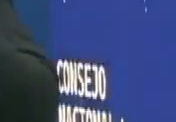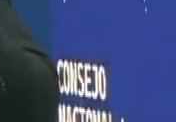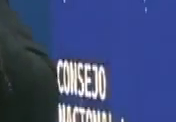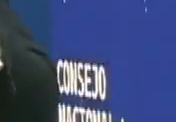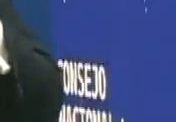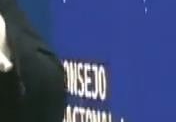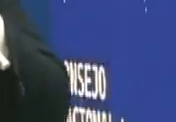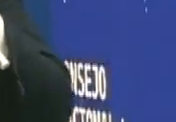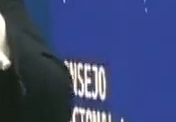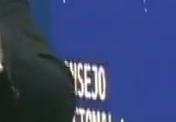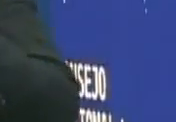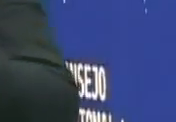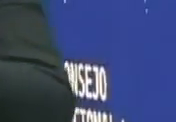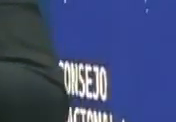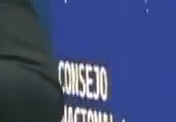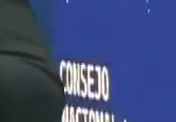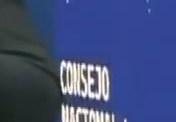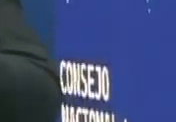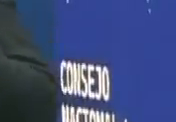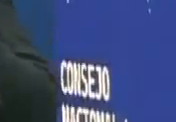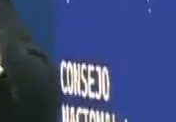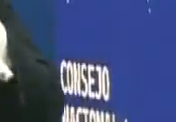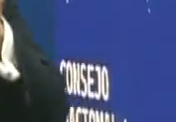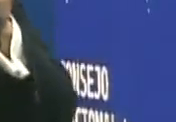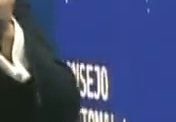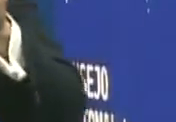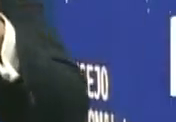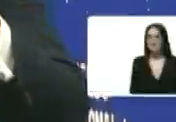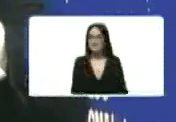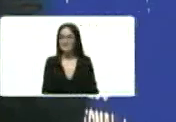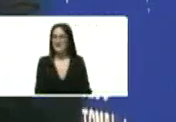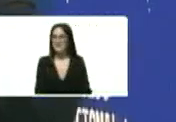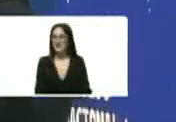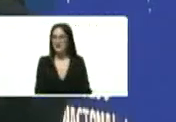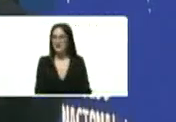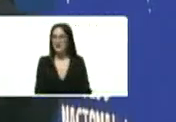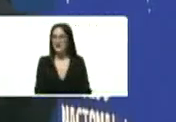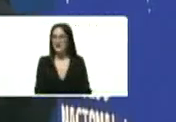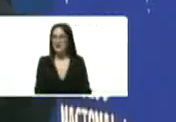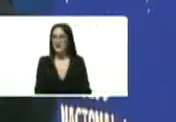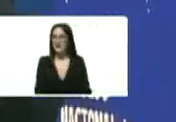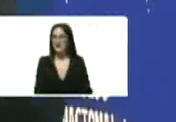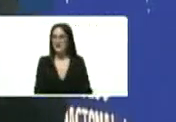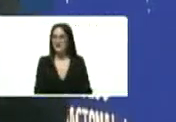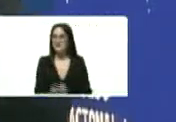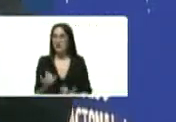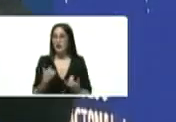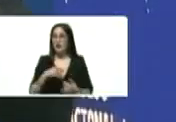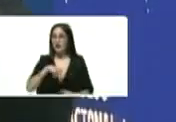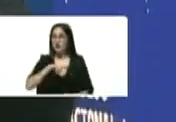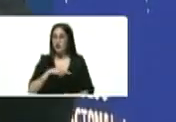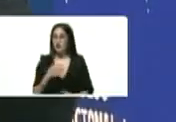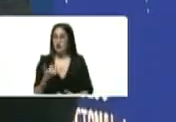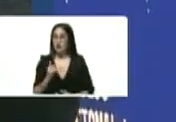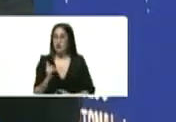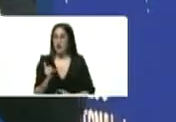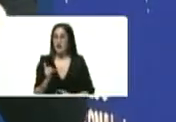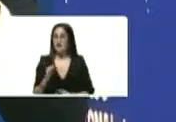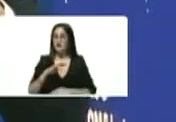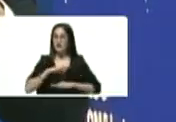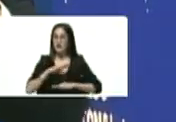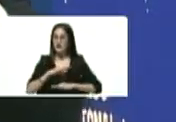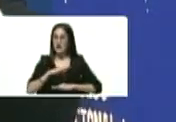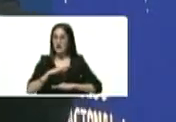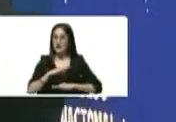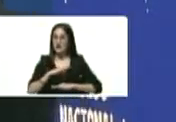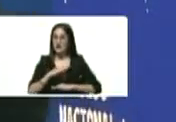pero hemos aprendido mucho, el sector privado y nosotros como equipo económico. Y nosotros definitivamente tenemos suficientes